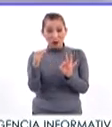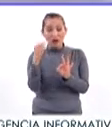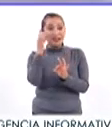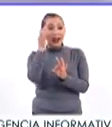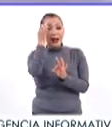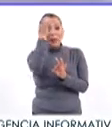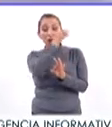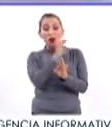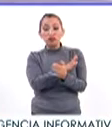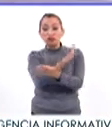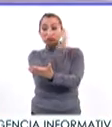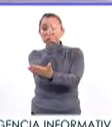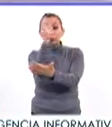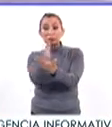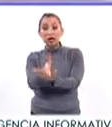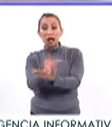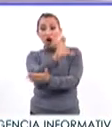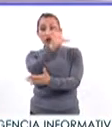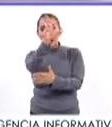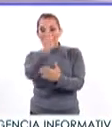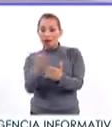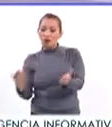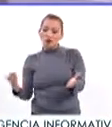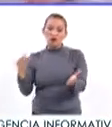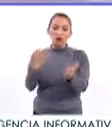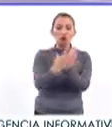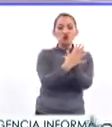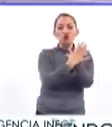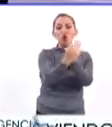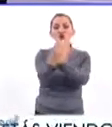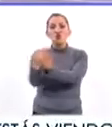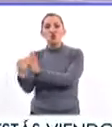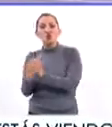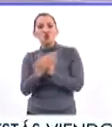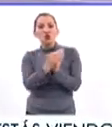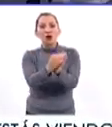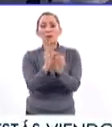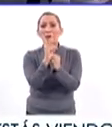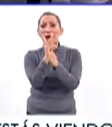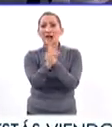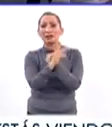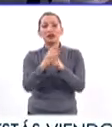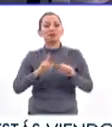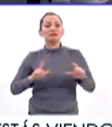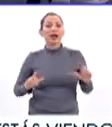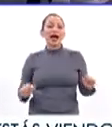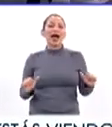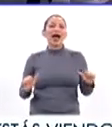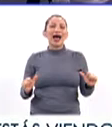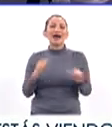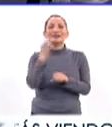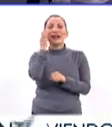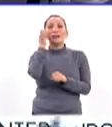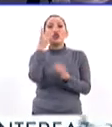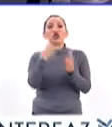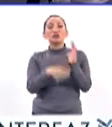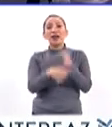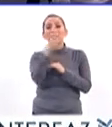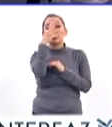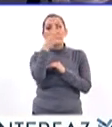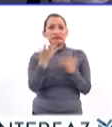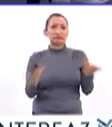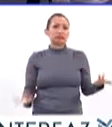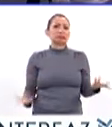el sarampión llegó a Costa Rica y empezó a contagiar a un país que había estado libre de sarampión desde el